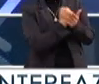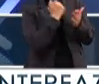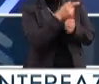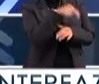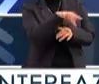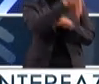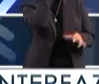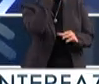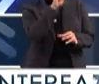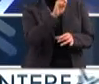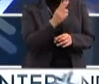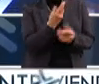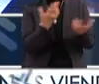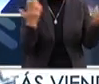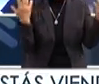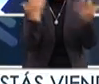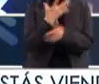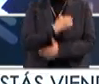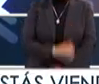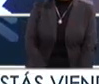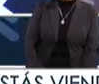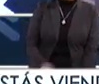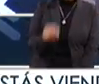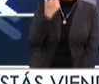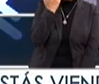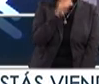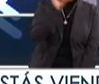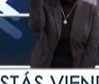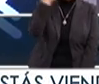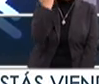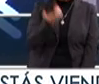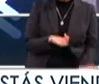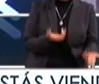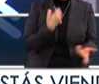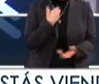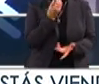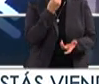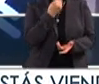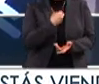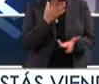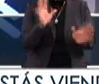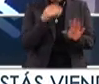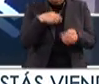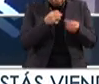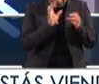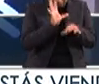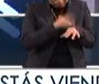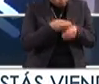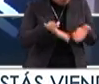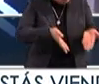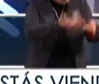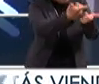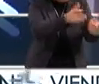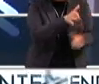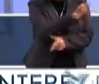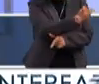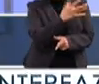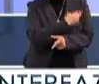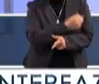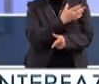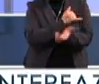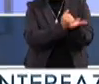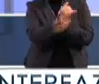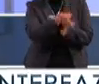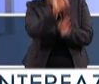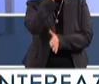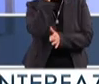en la UNAM en la UNAM entonces yo creo que es muy importante poder empezar a permitirles el que ellos puedan